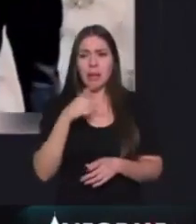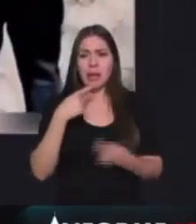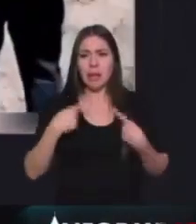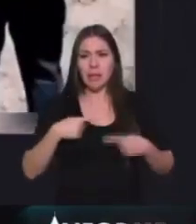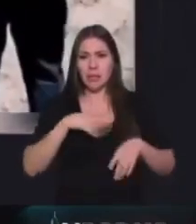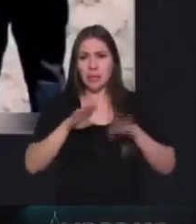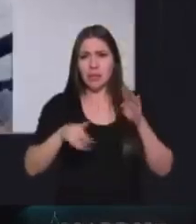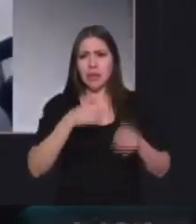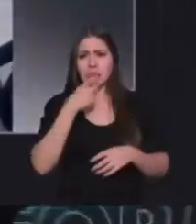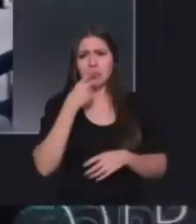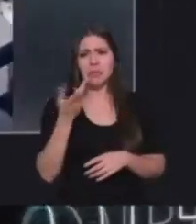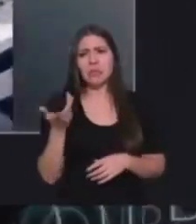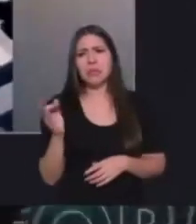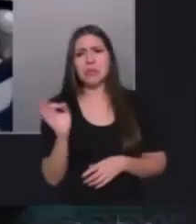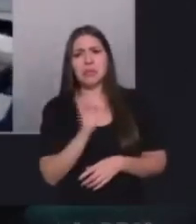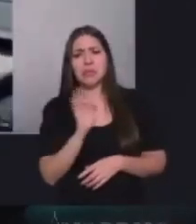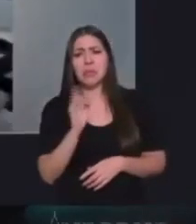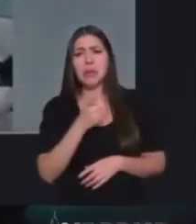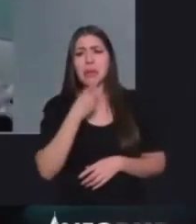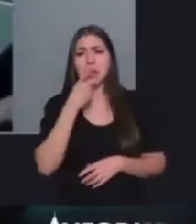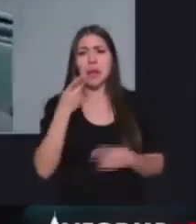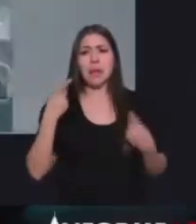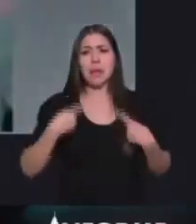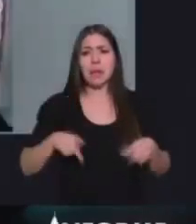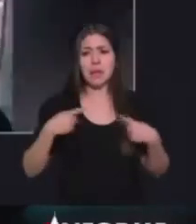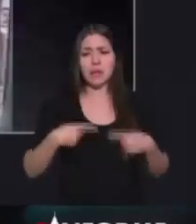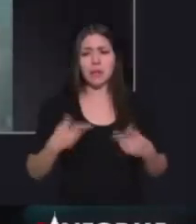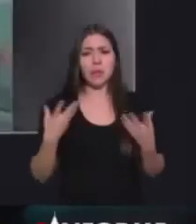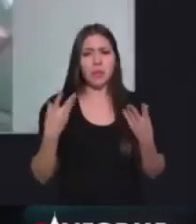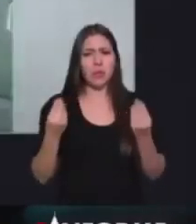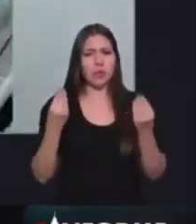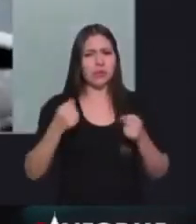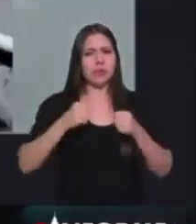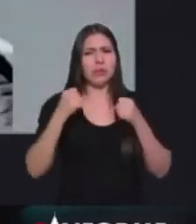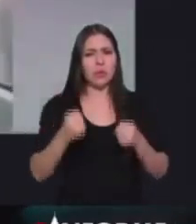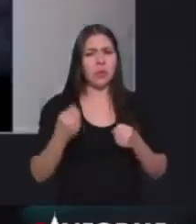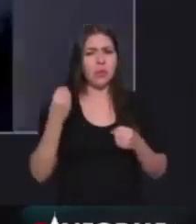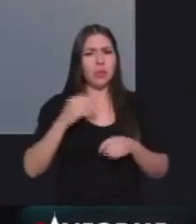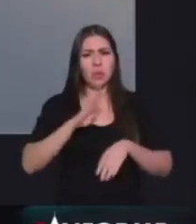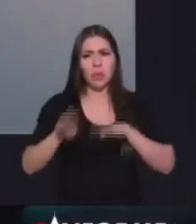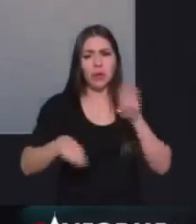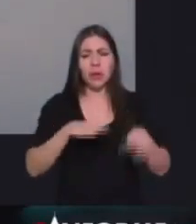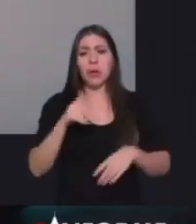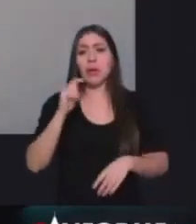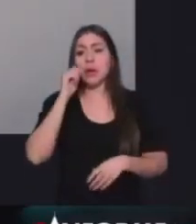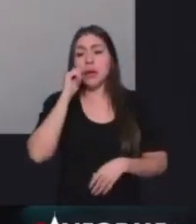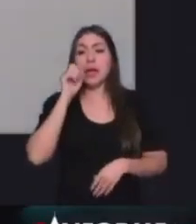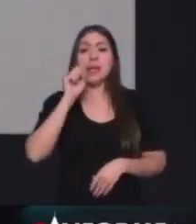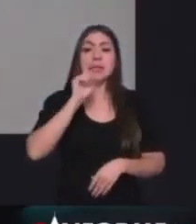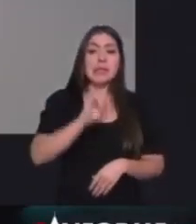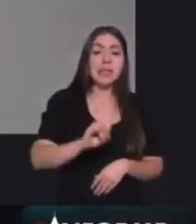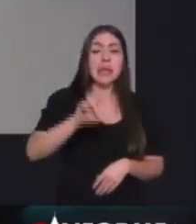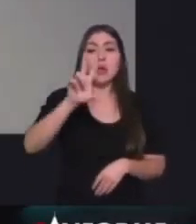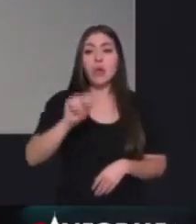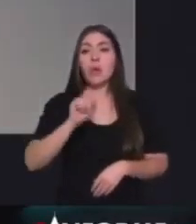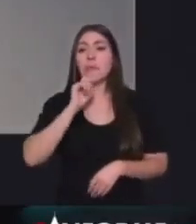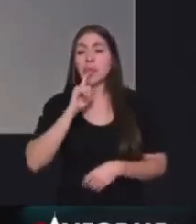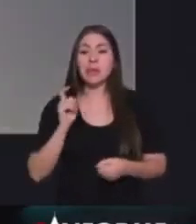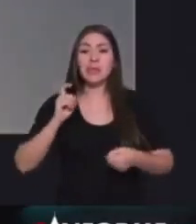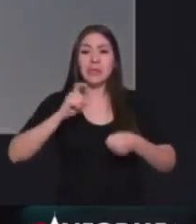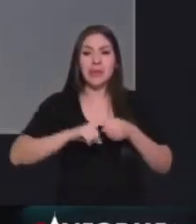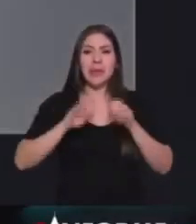como resultado muy probablemente pues muchas personas muertas. Independientemente de que fueran parte del Cartel del Golfo,